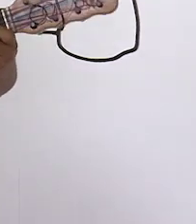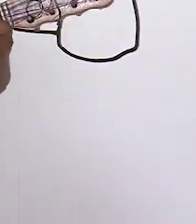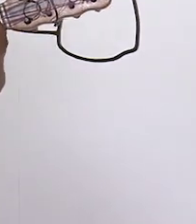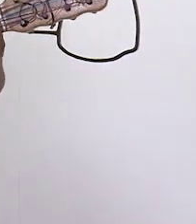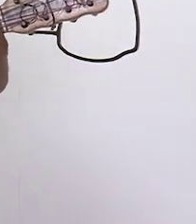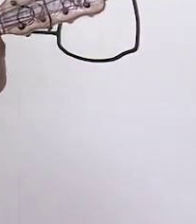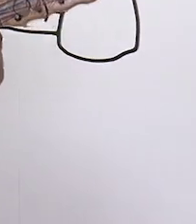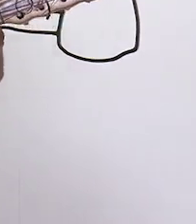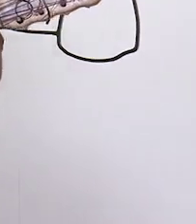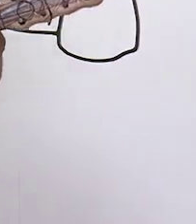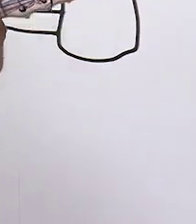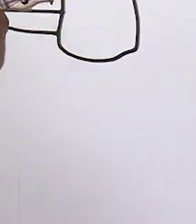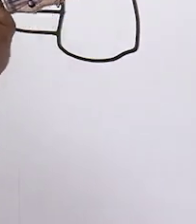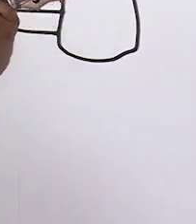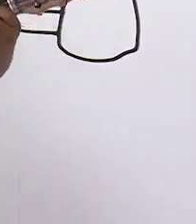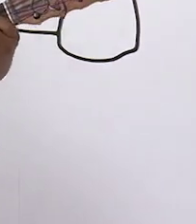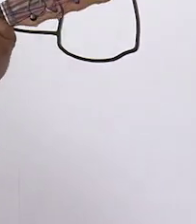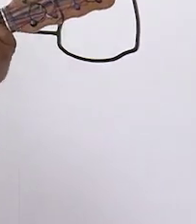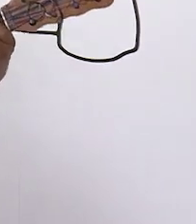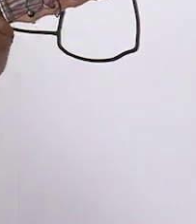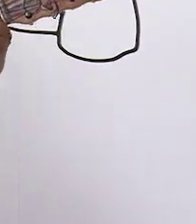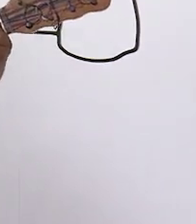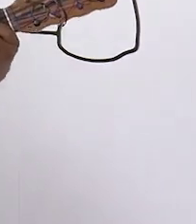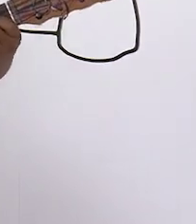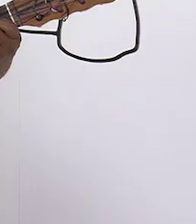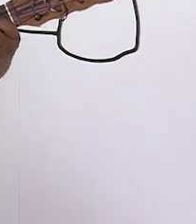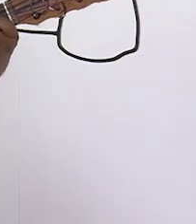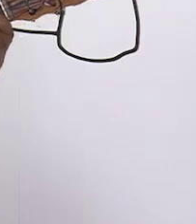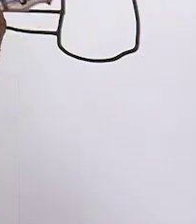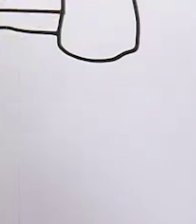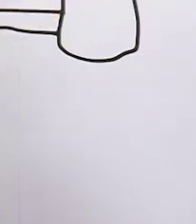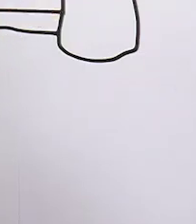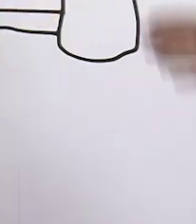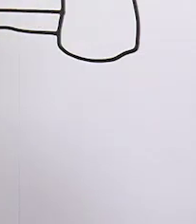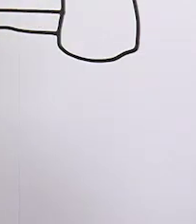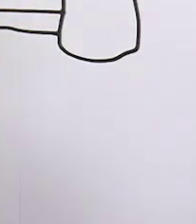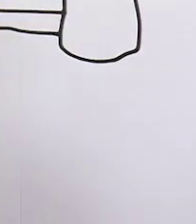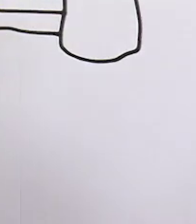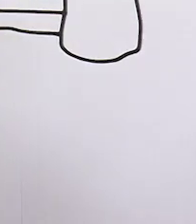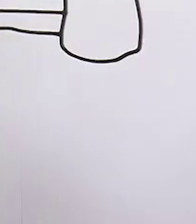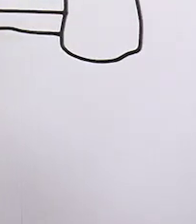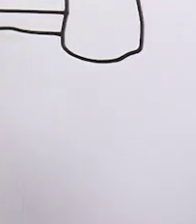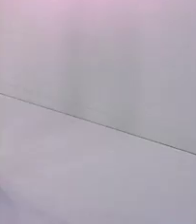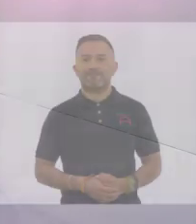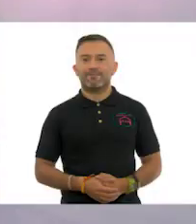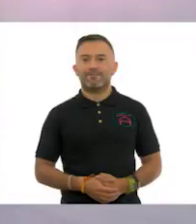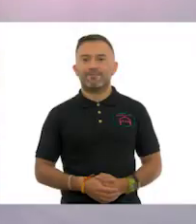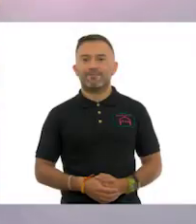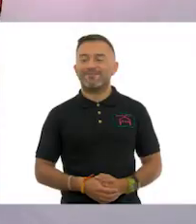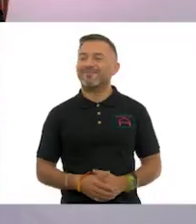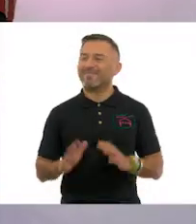Este día aprende en casa con don Zenén Ceferino. ¡Bravo!